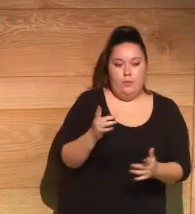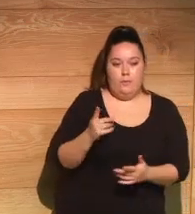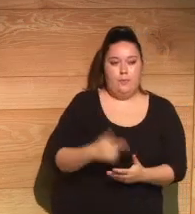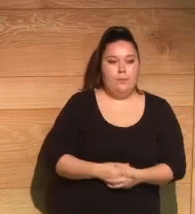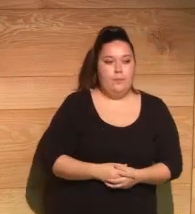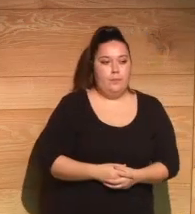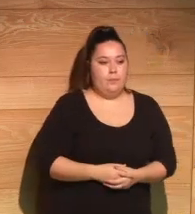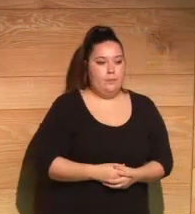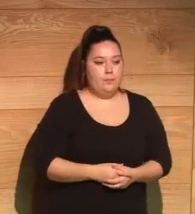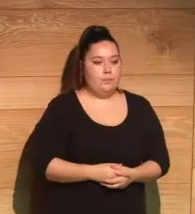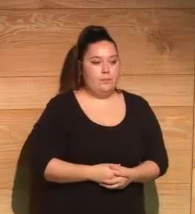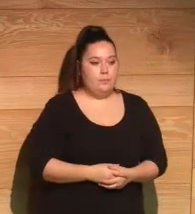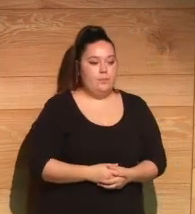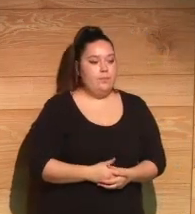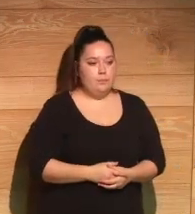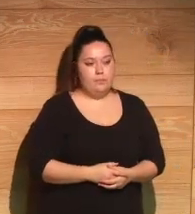historia entre las distintas generaciones.